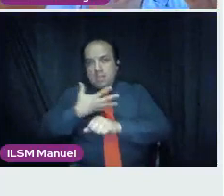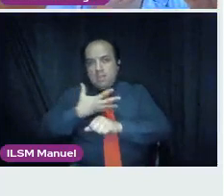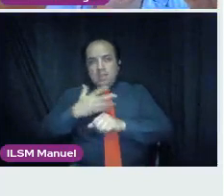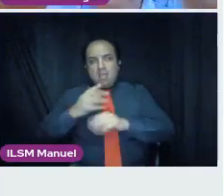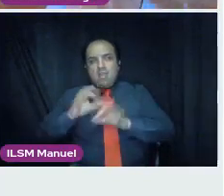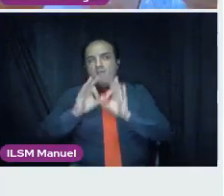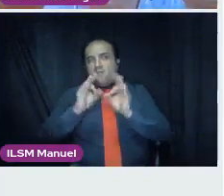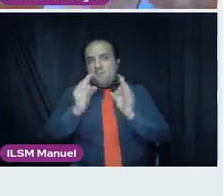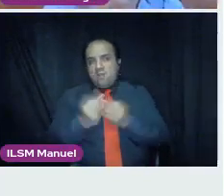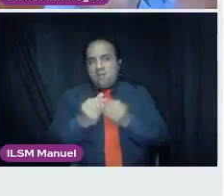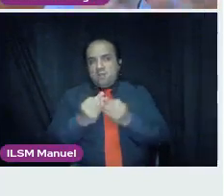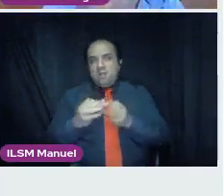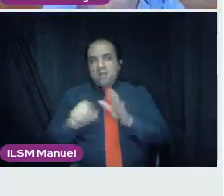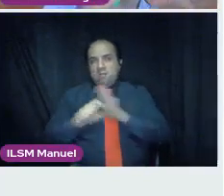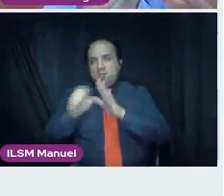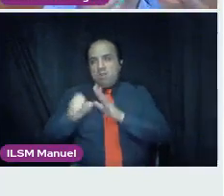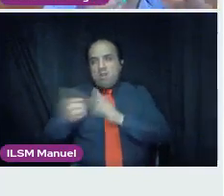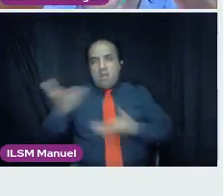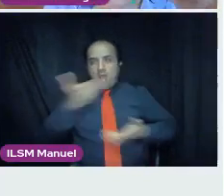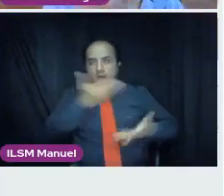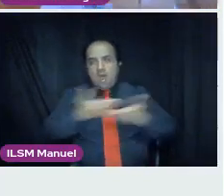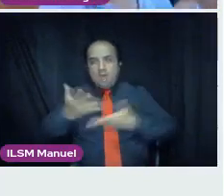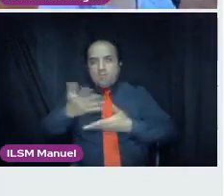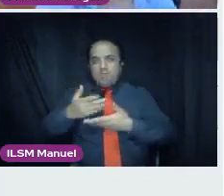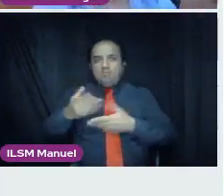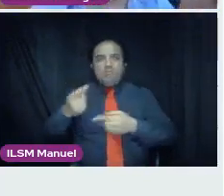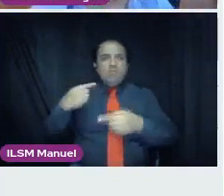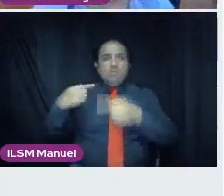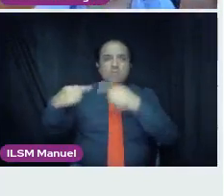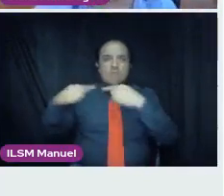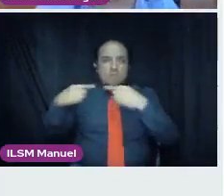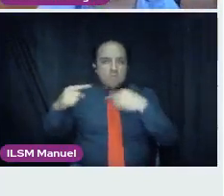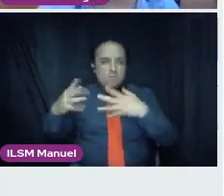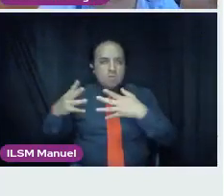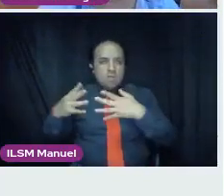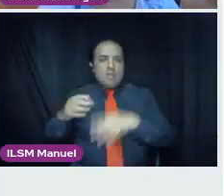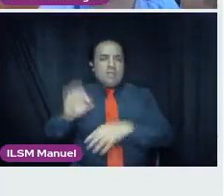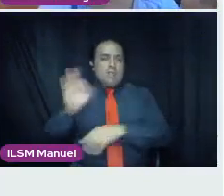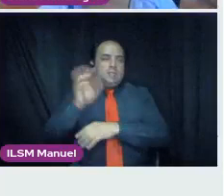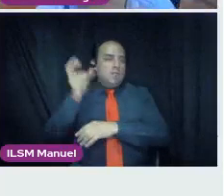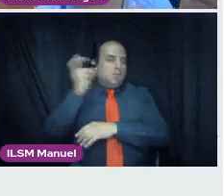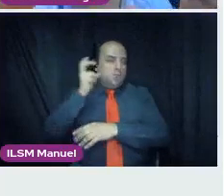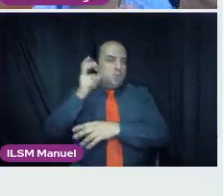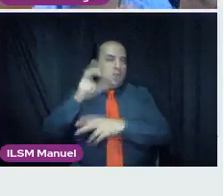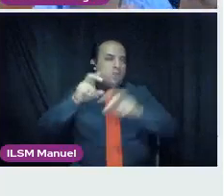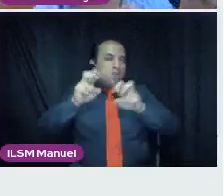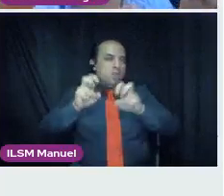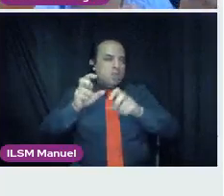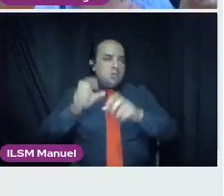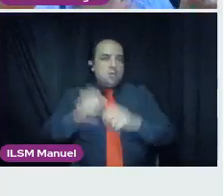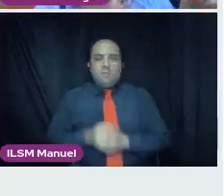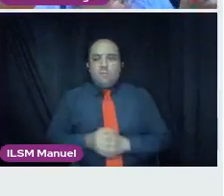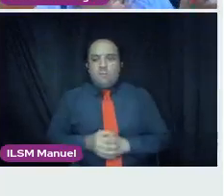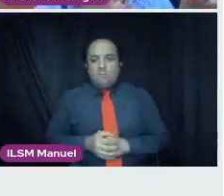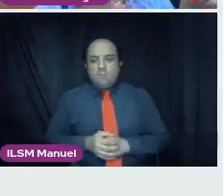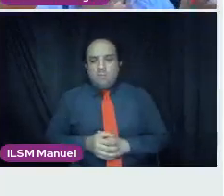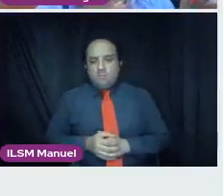una retroalimentación mutua, ¿no? Seguramente han escuchado hablar de los